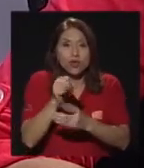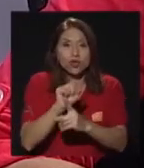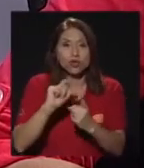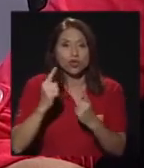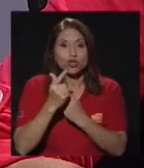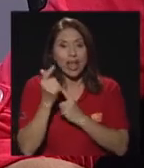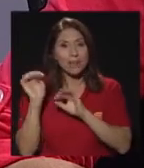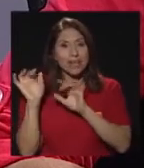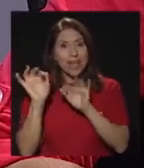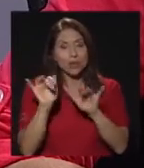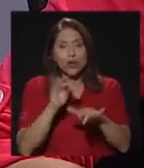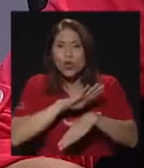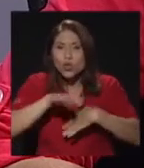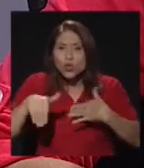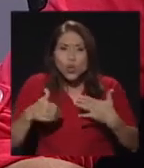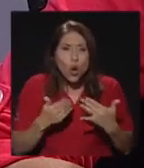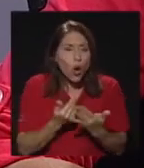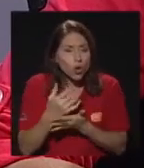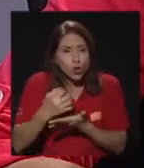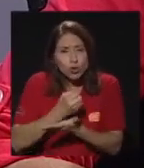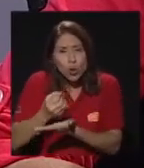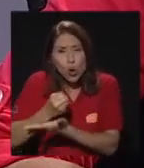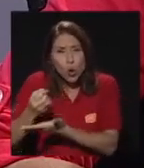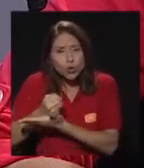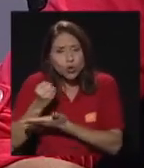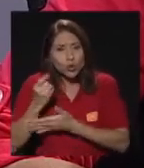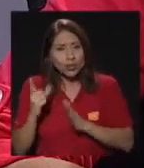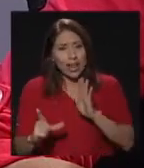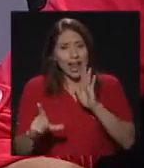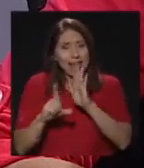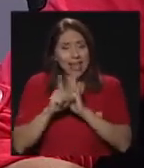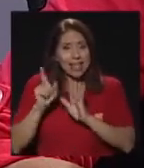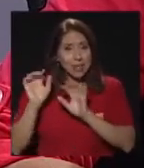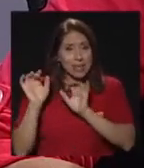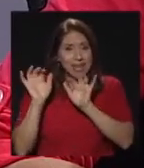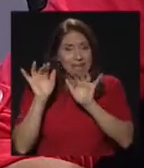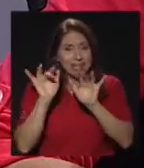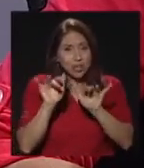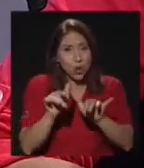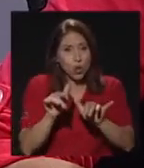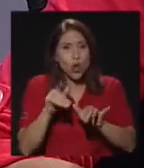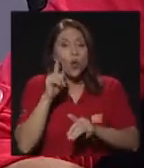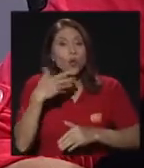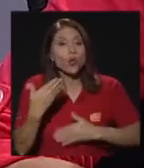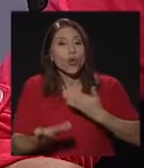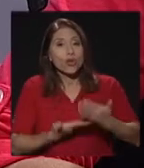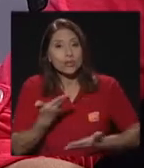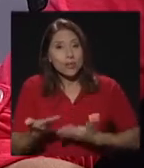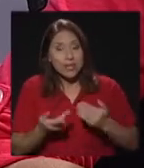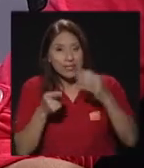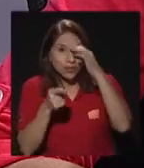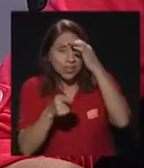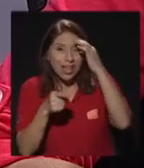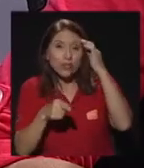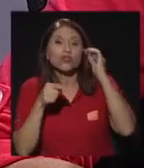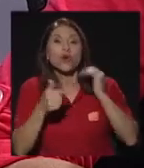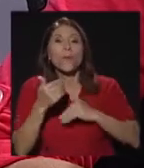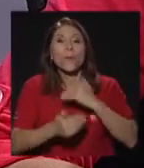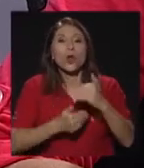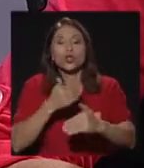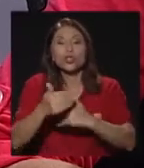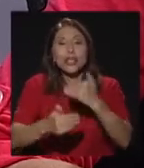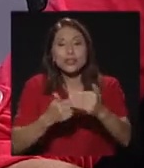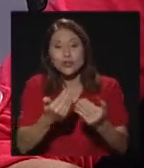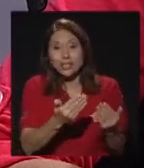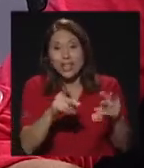grandes costos que nos impone la Ley de Migración, y uno de los servicios que da es estos procesos de integración